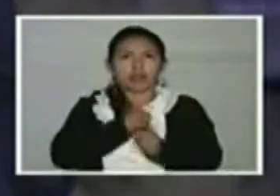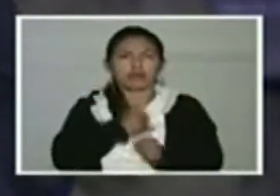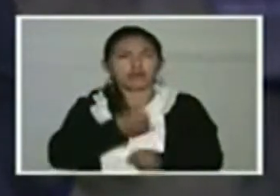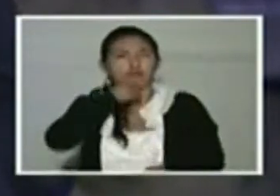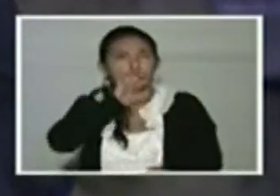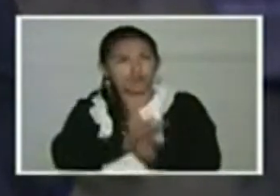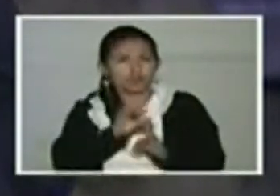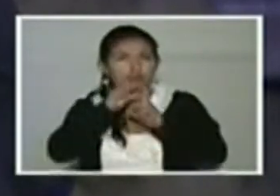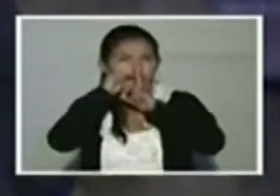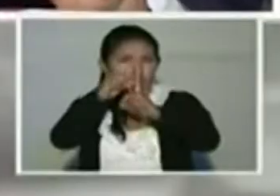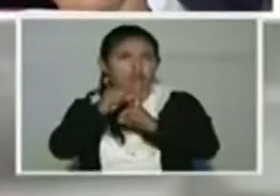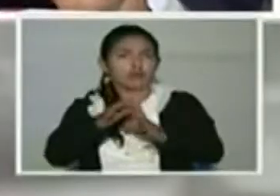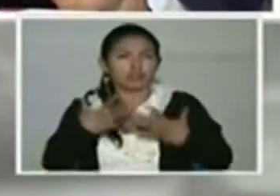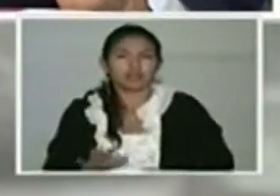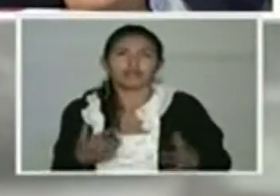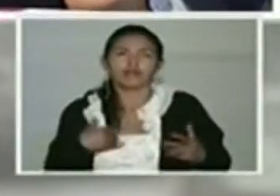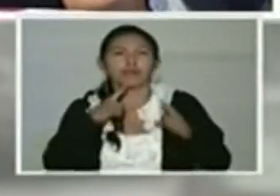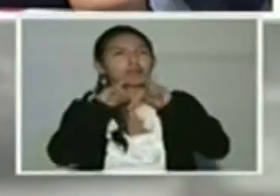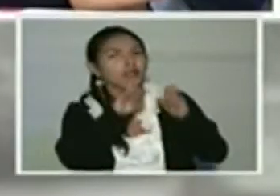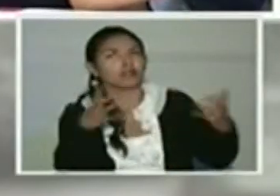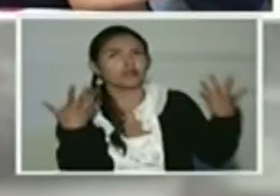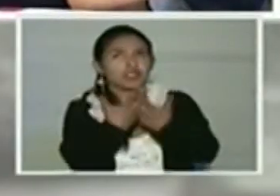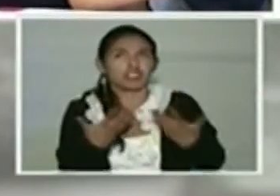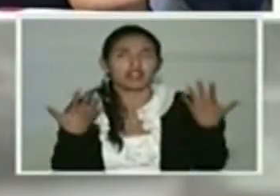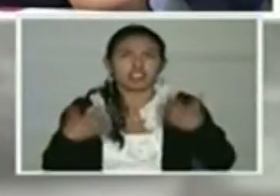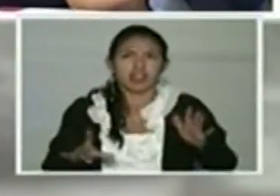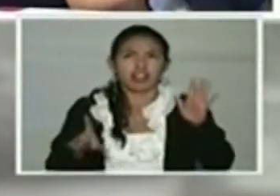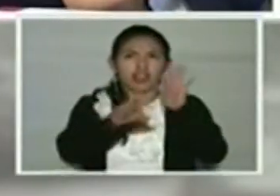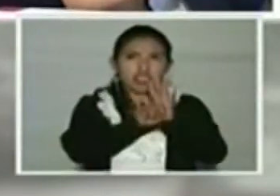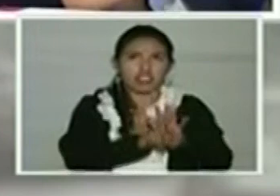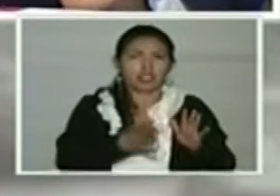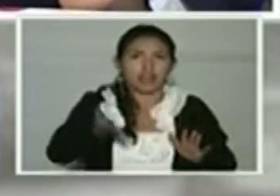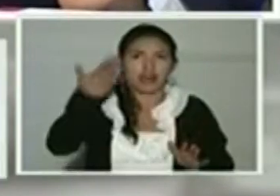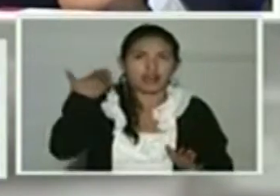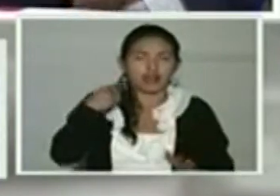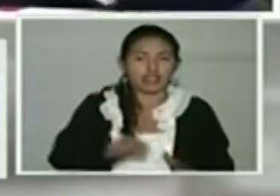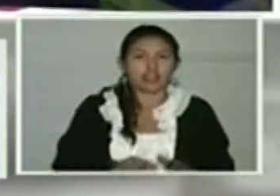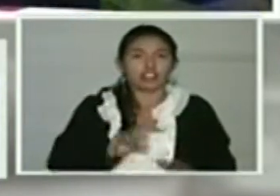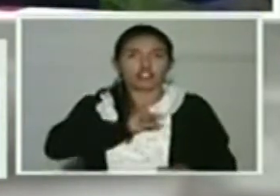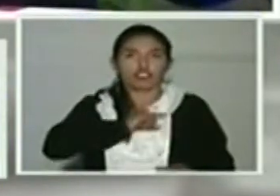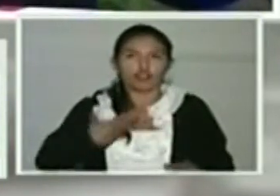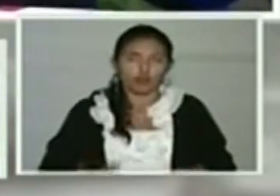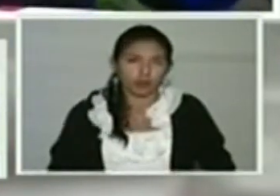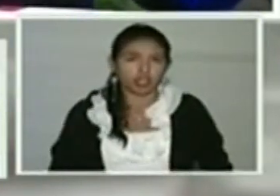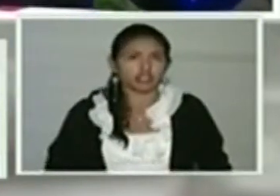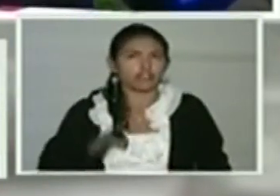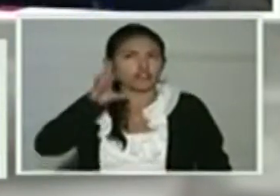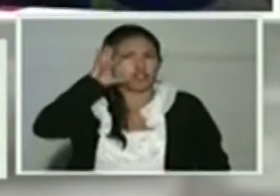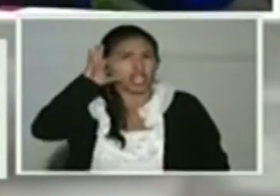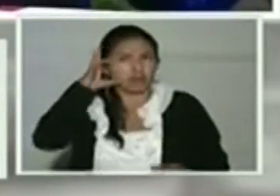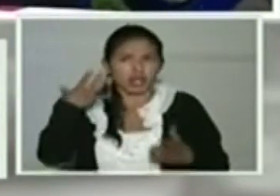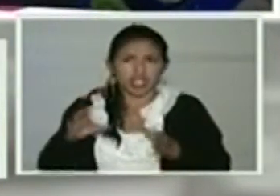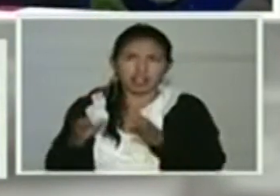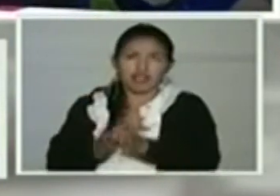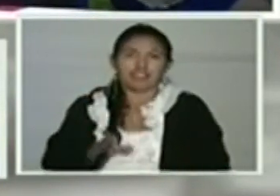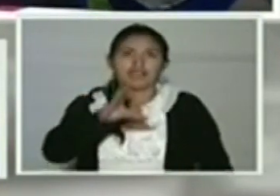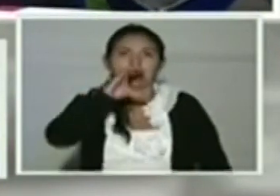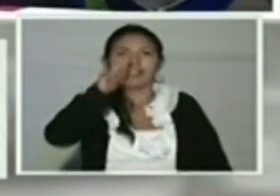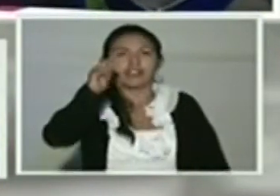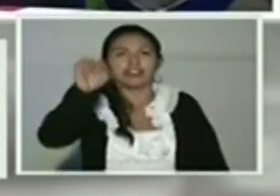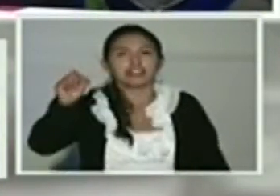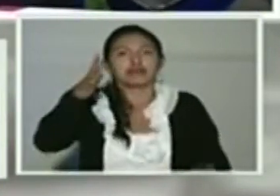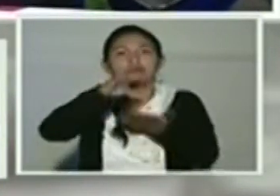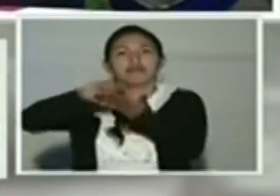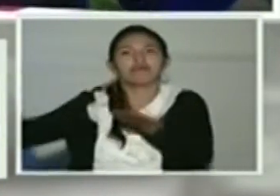le pregunto para ser coherente ya existe la ley klínger dada en el gobierno de fujimori donde esto nace etc a todos los trabajos los